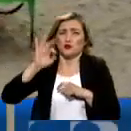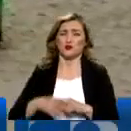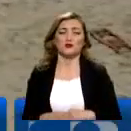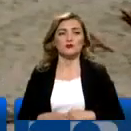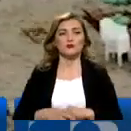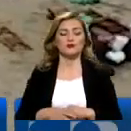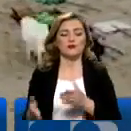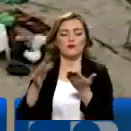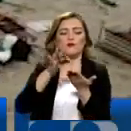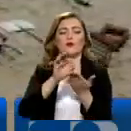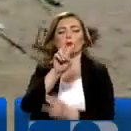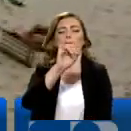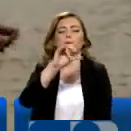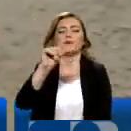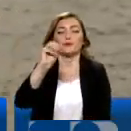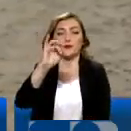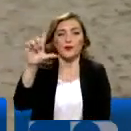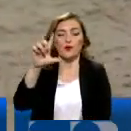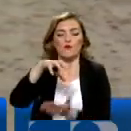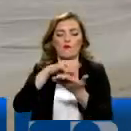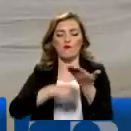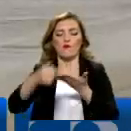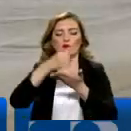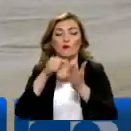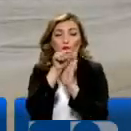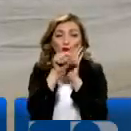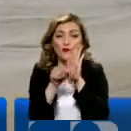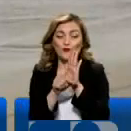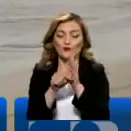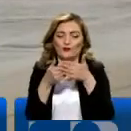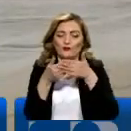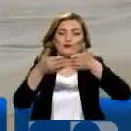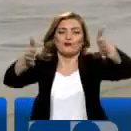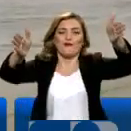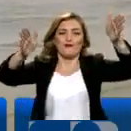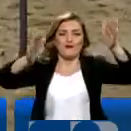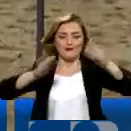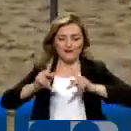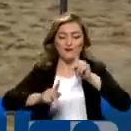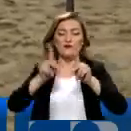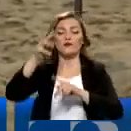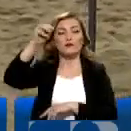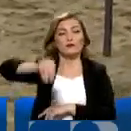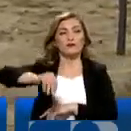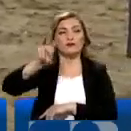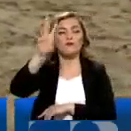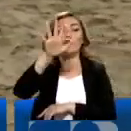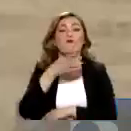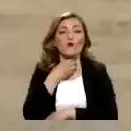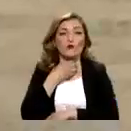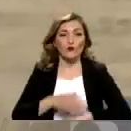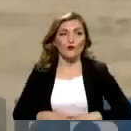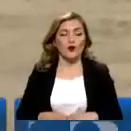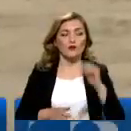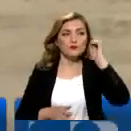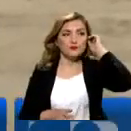en el cantón general villamil de la provincia del guayas ultiman detalles para abrir nuevamente sus playas este martes 25 de agosto en un